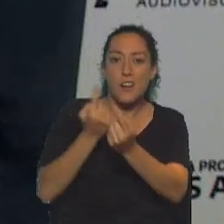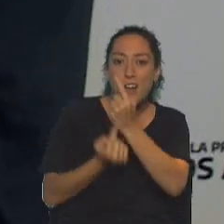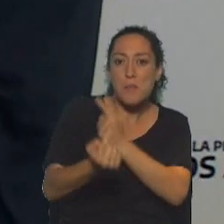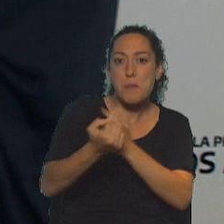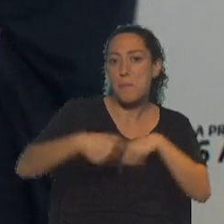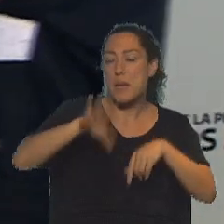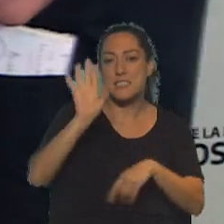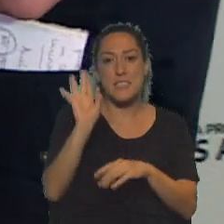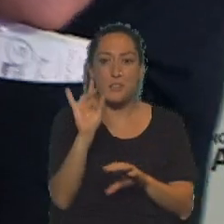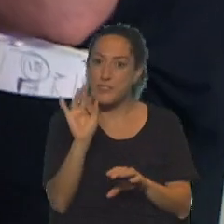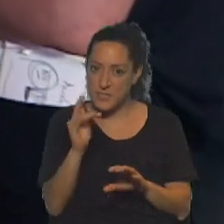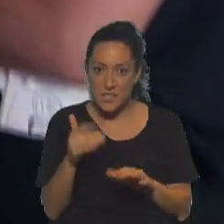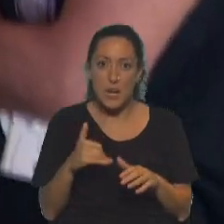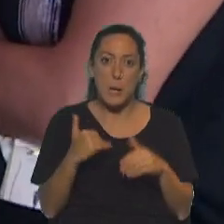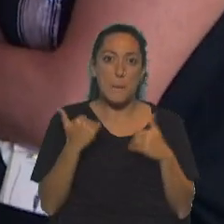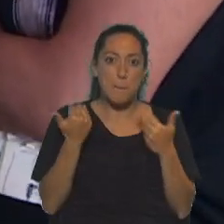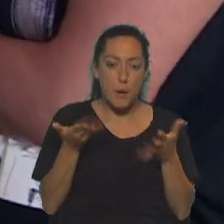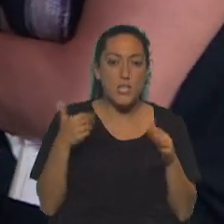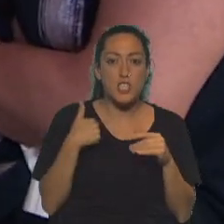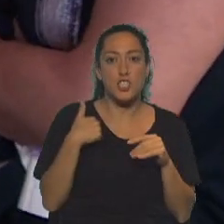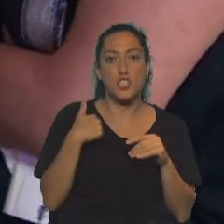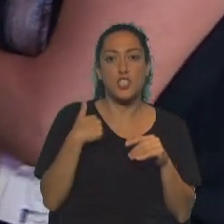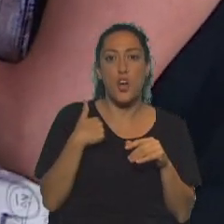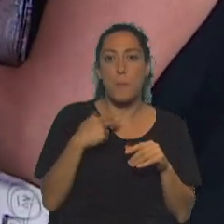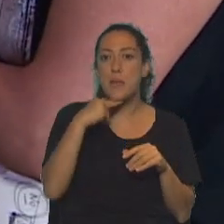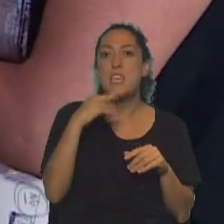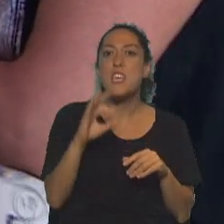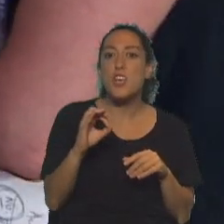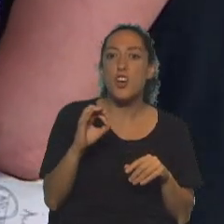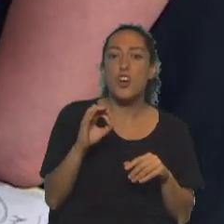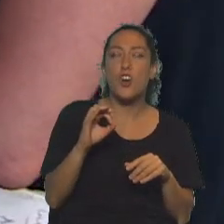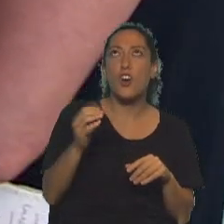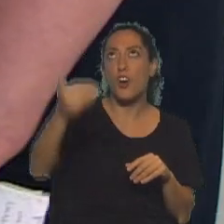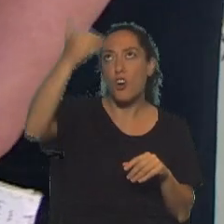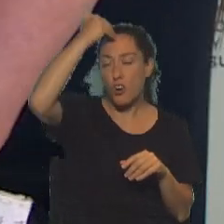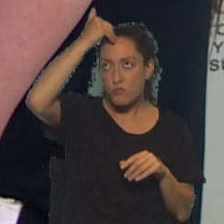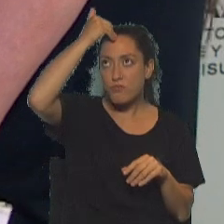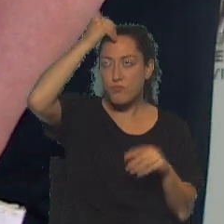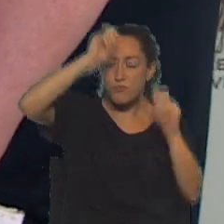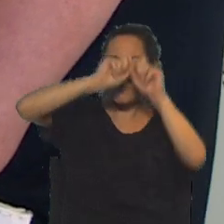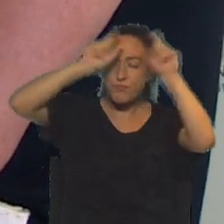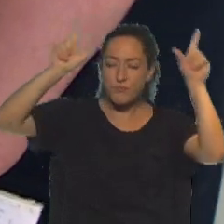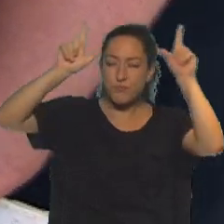más difícil. Y ahí yo personalmente traje ahí a mi hijo, a mi interior,